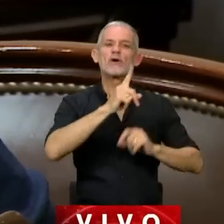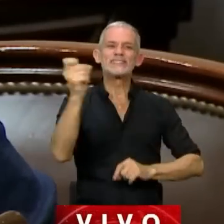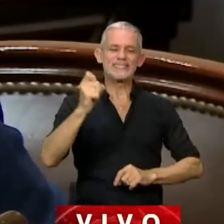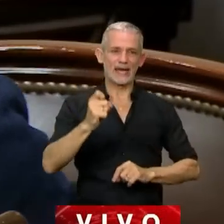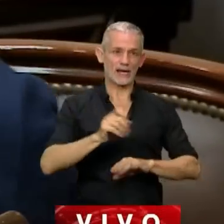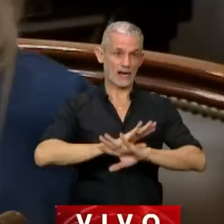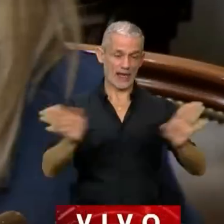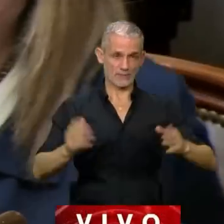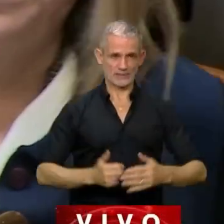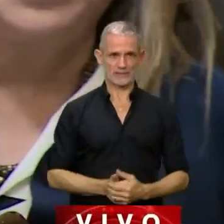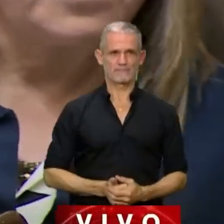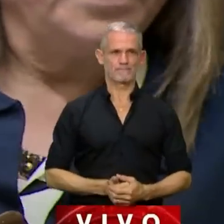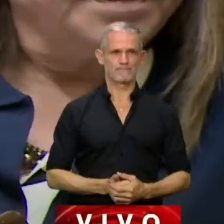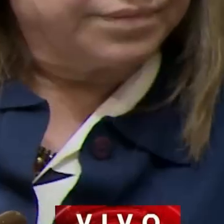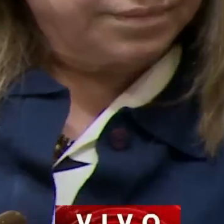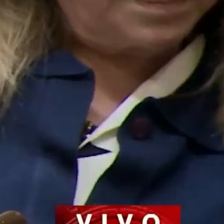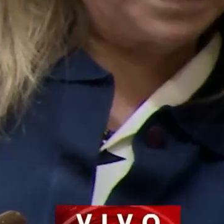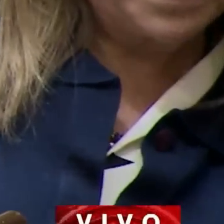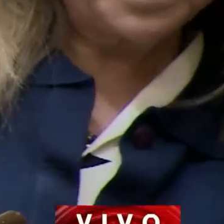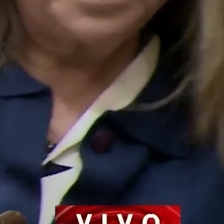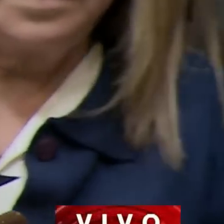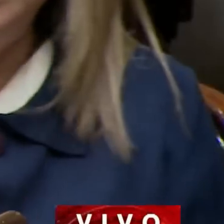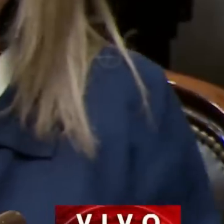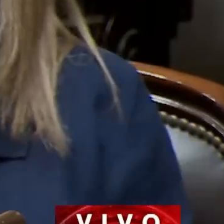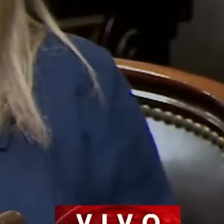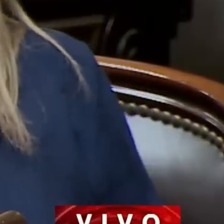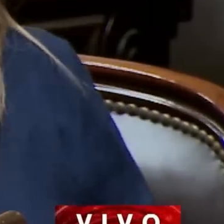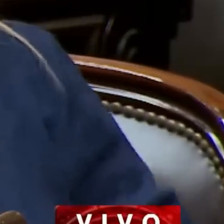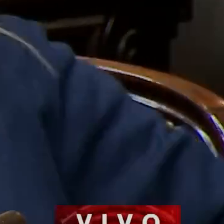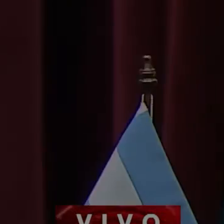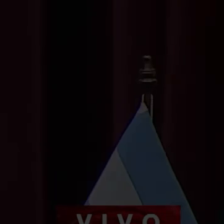de la Constitución Nacional. Gracias, diputada.